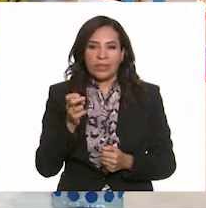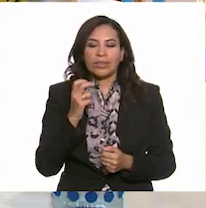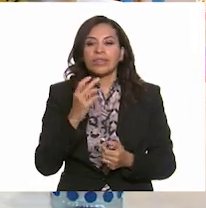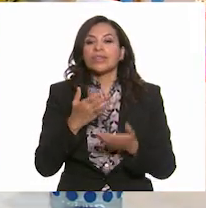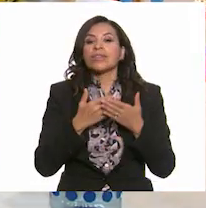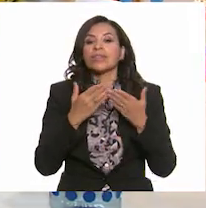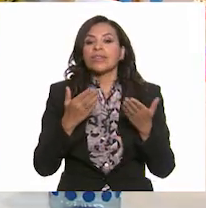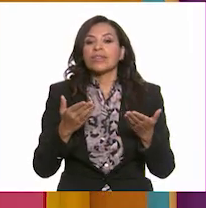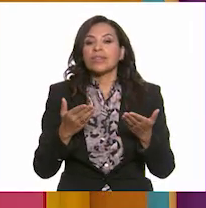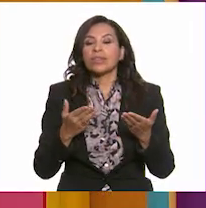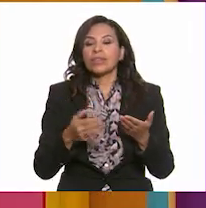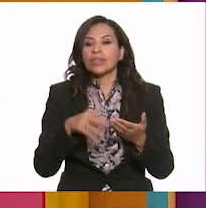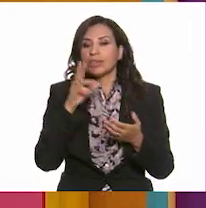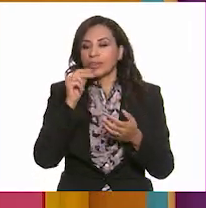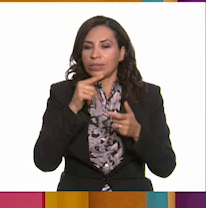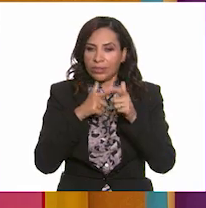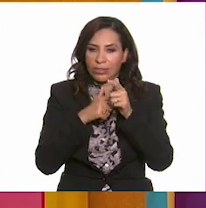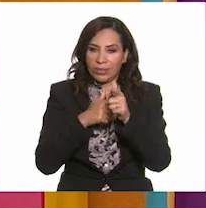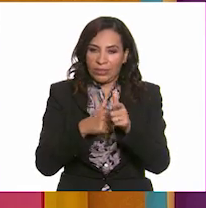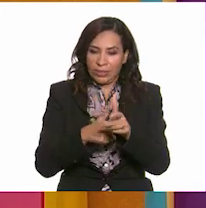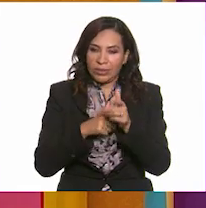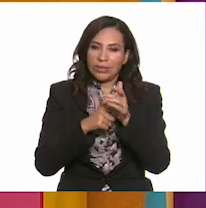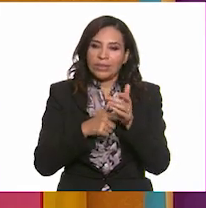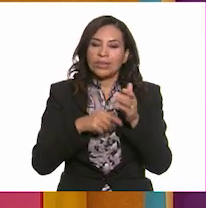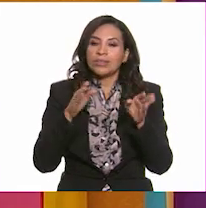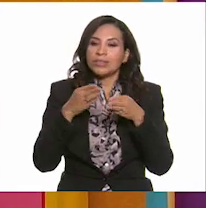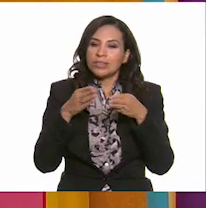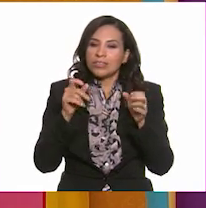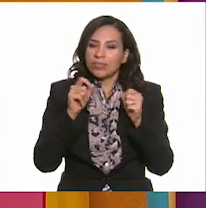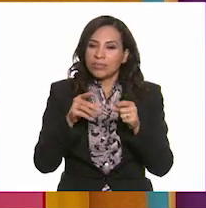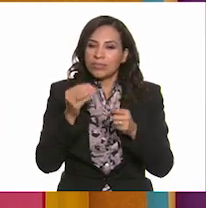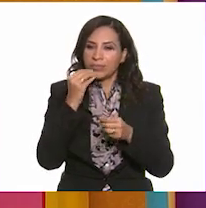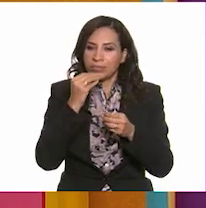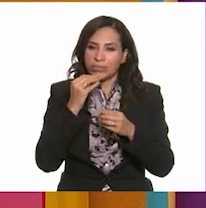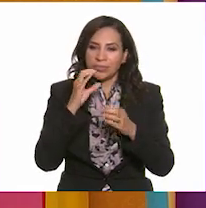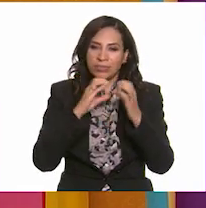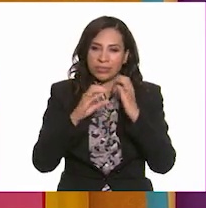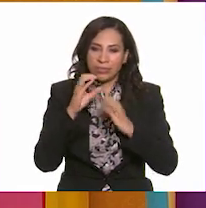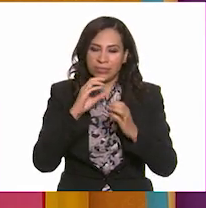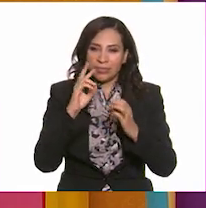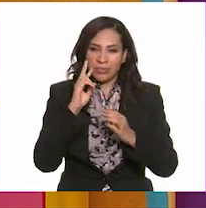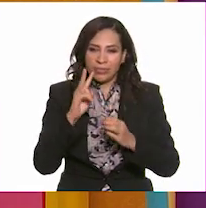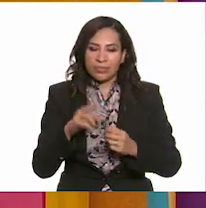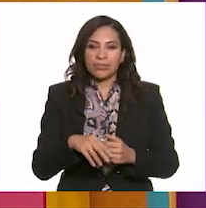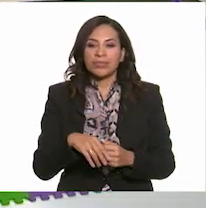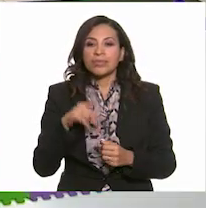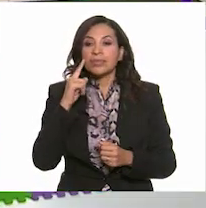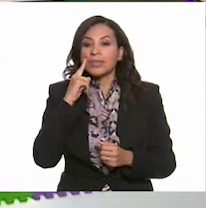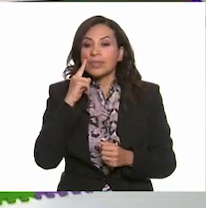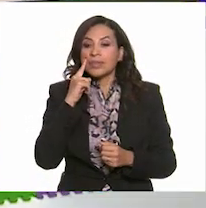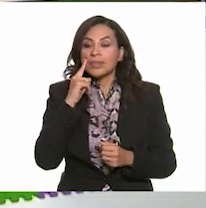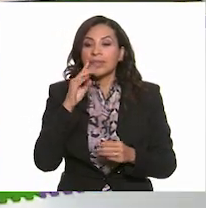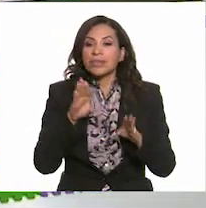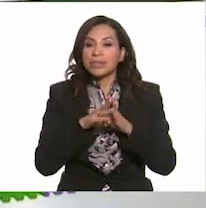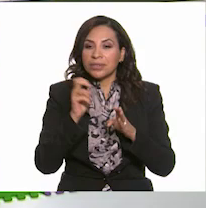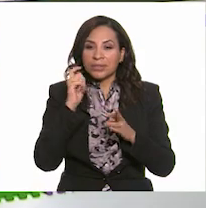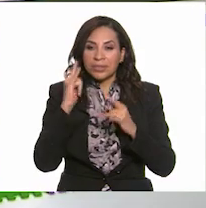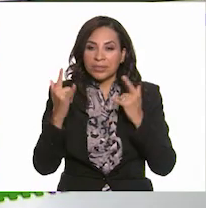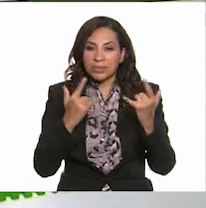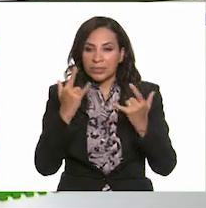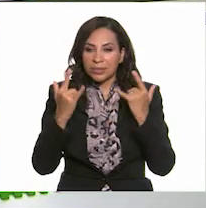Bien, ahora lo, y no, no suelten, no suelten, por favor, el ritmo. Cómetelo, cómetelo, cómetelo. Y fíjense cómo se escucha este